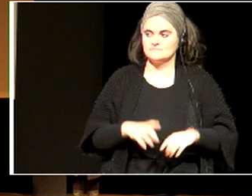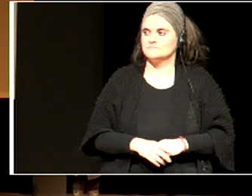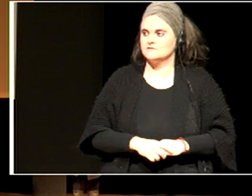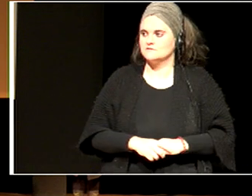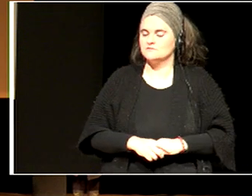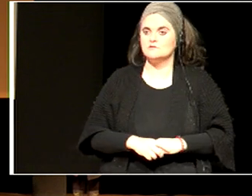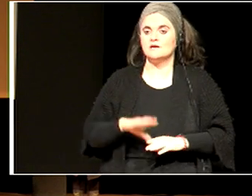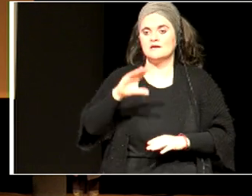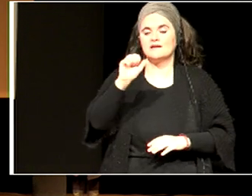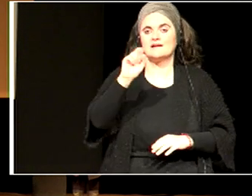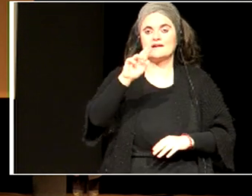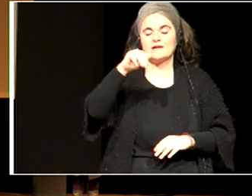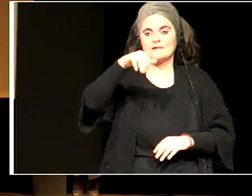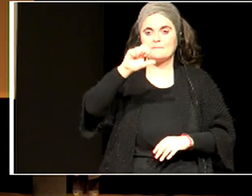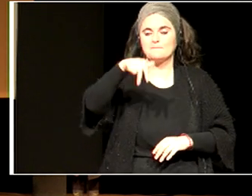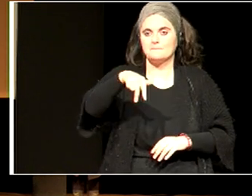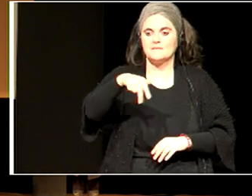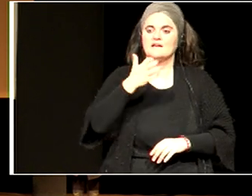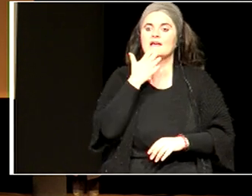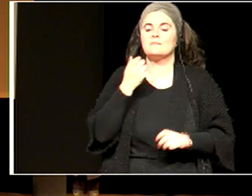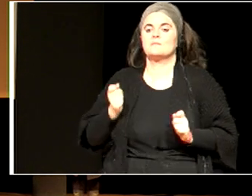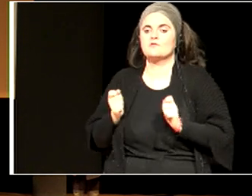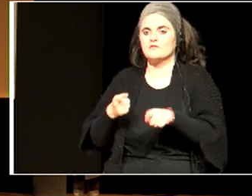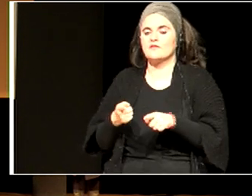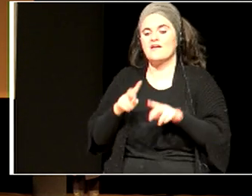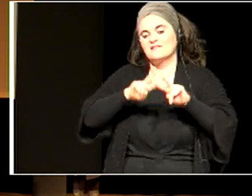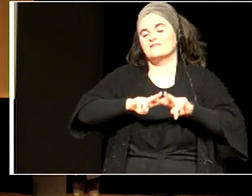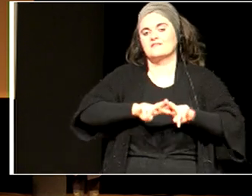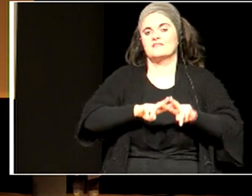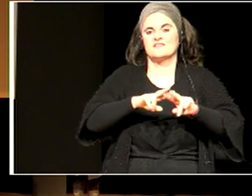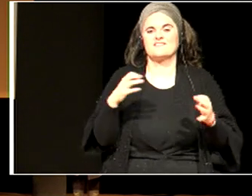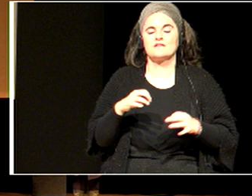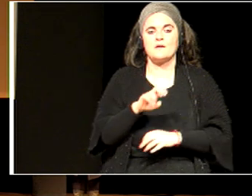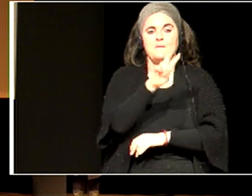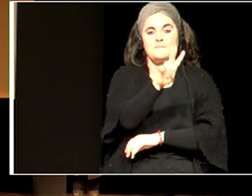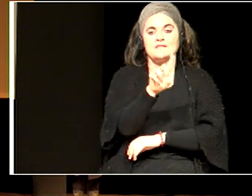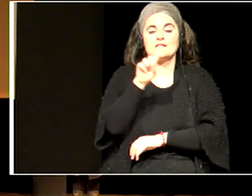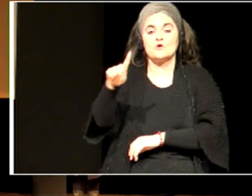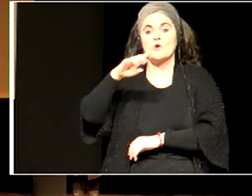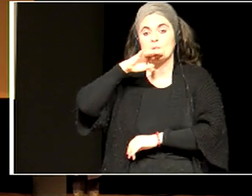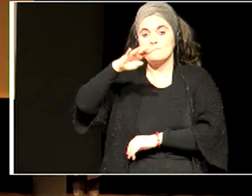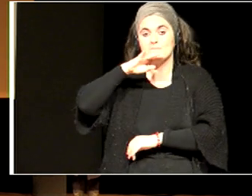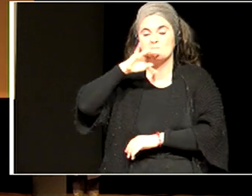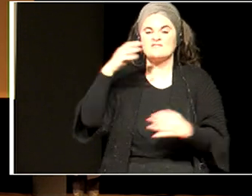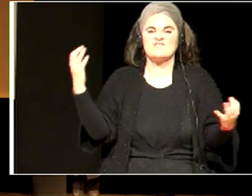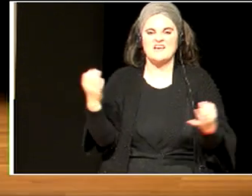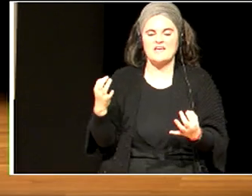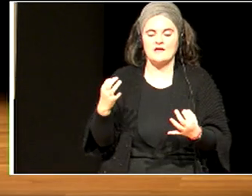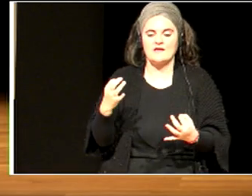carmen ruiz repollo nos da este ejemplo analizando 21 mitos del amor romántico